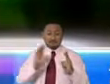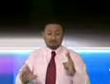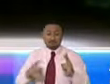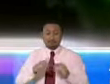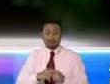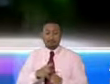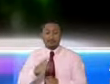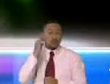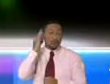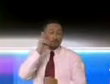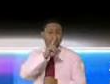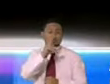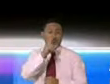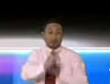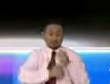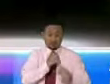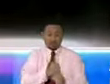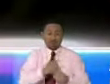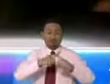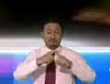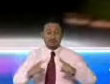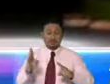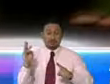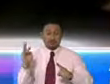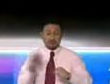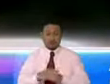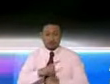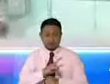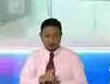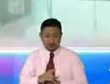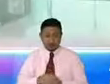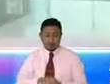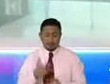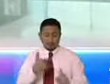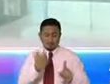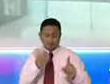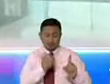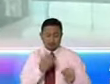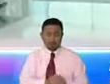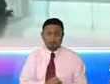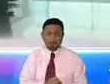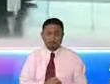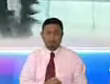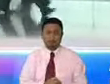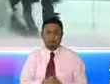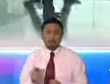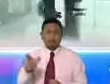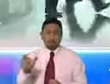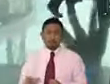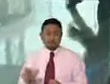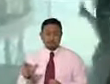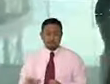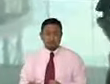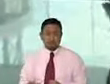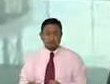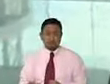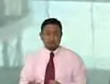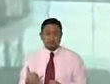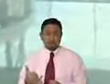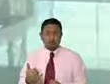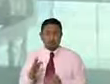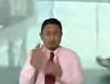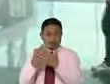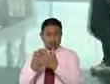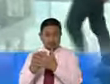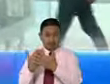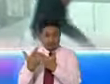de 23 años de edad y madre de dos pequeños niños. Como detalle importante, esta persona acababa de salir ya pues de un centro penitenciario,